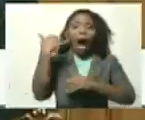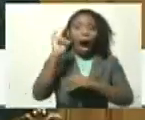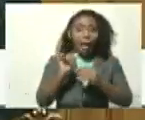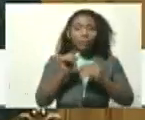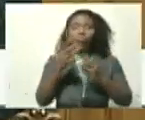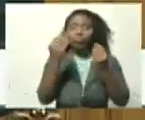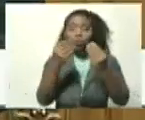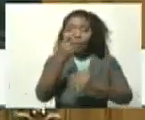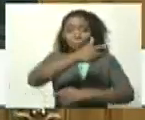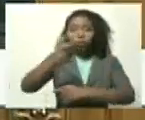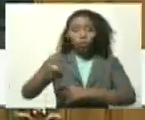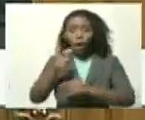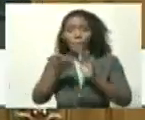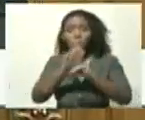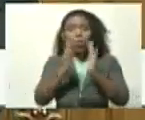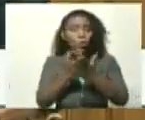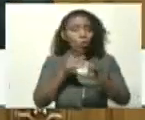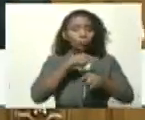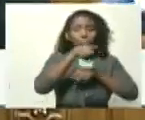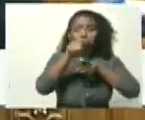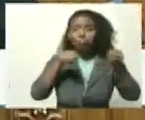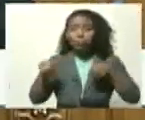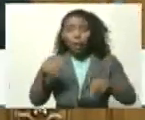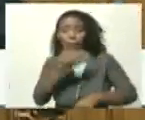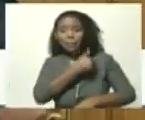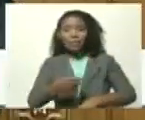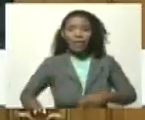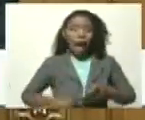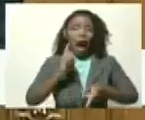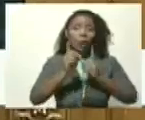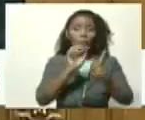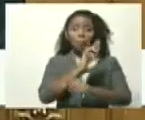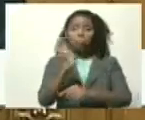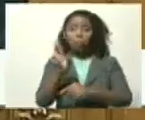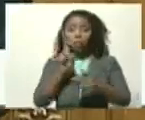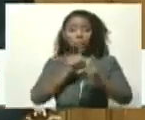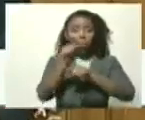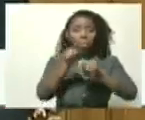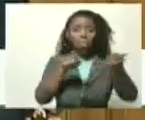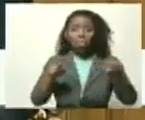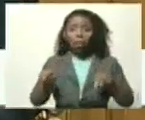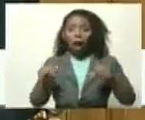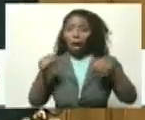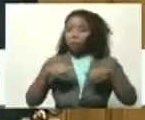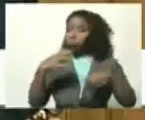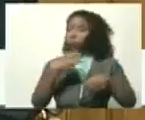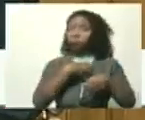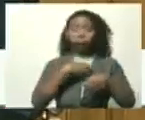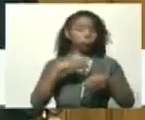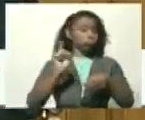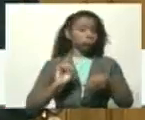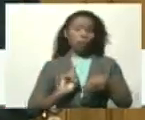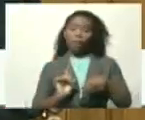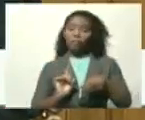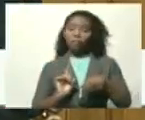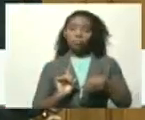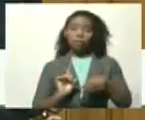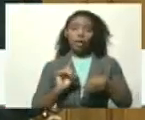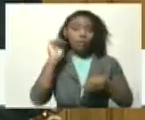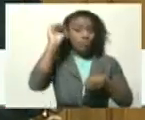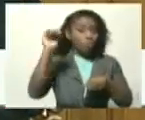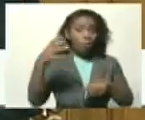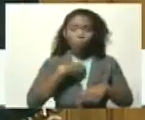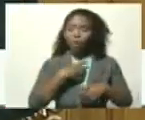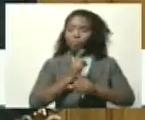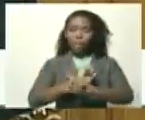partes, tiene lacayos hasta de presidentes de algunas repúblicas. Aquí no han podido ni podrán.